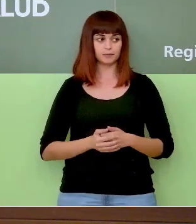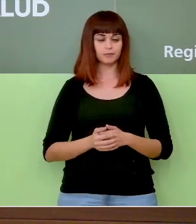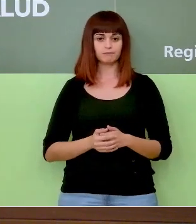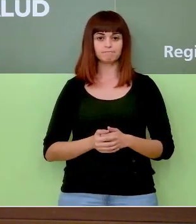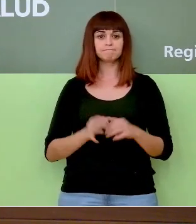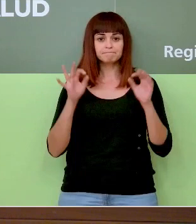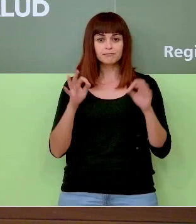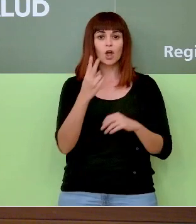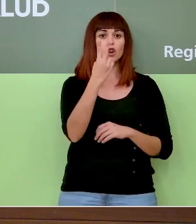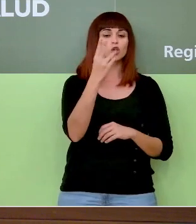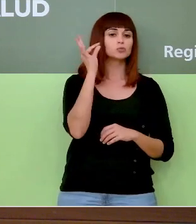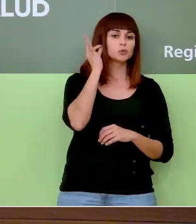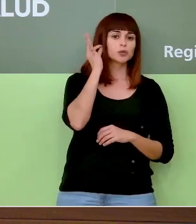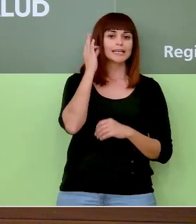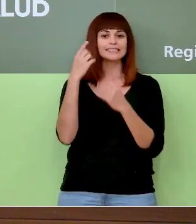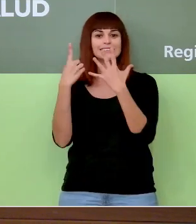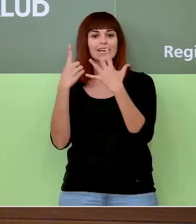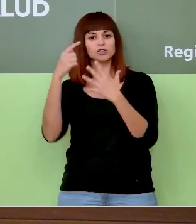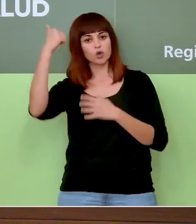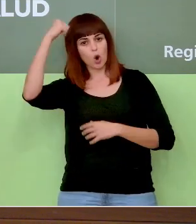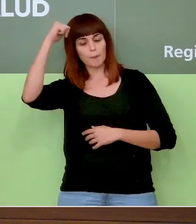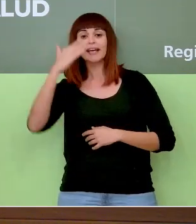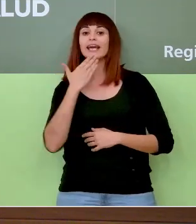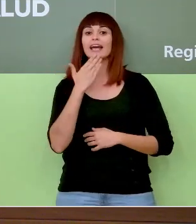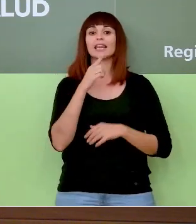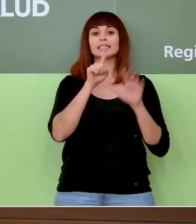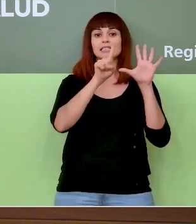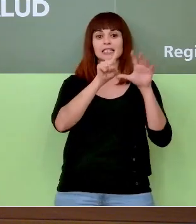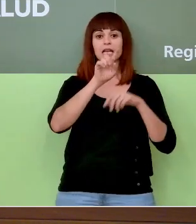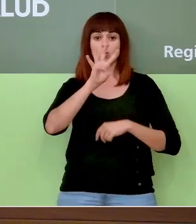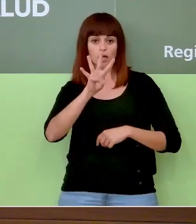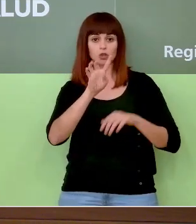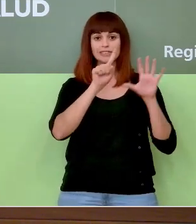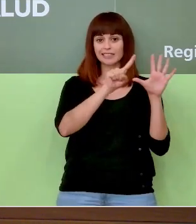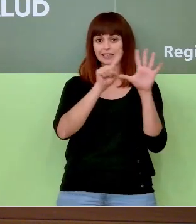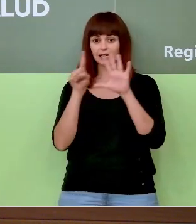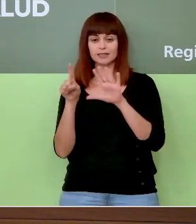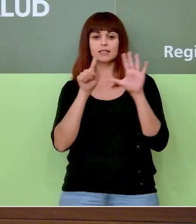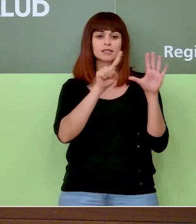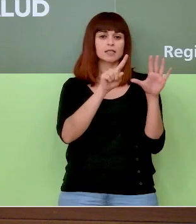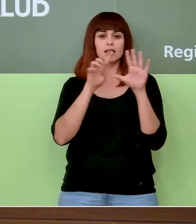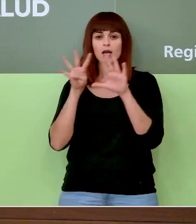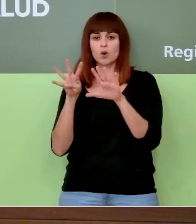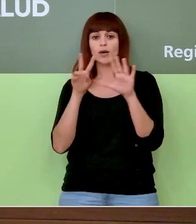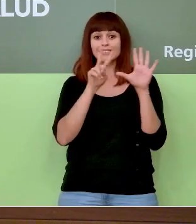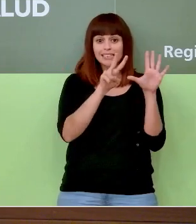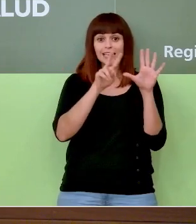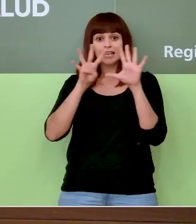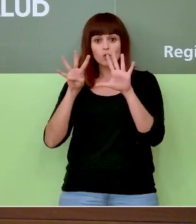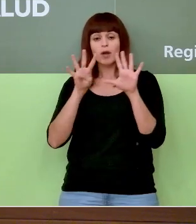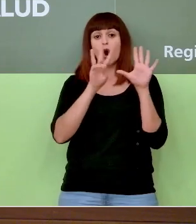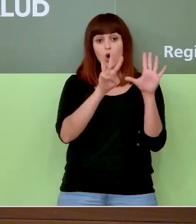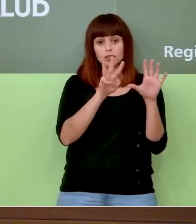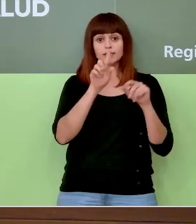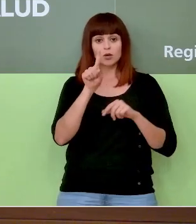En concreto, 2 mujeres y 6 hombres de edades de 64, 66, 69, 79,